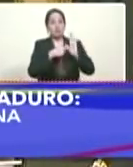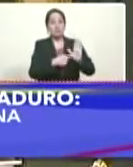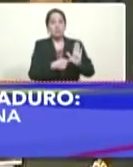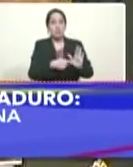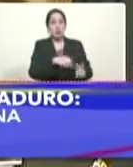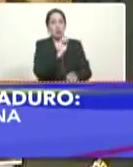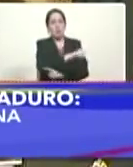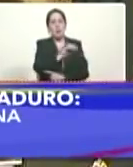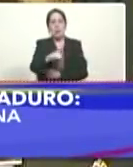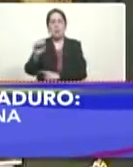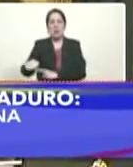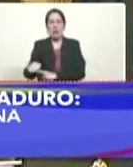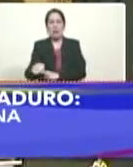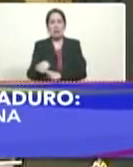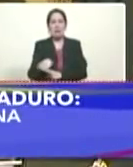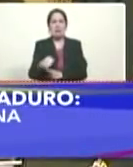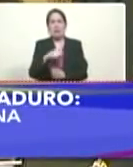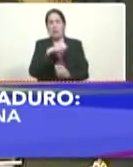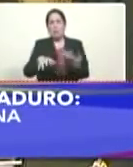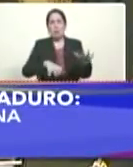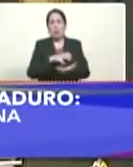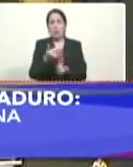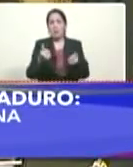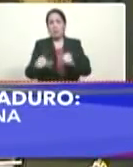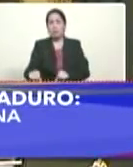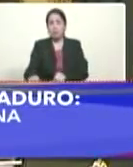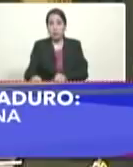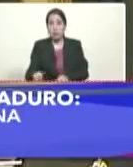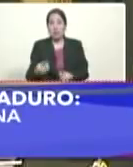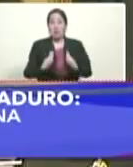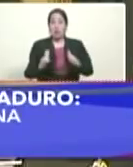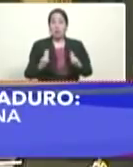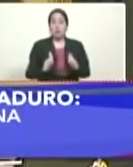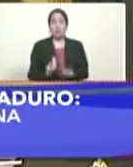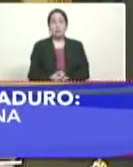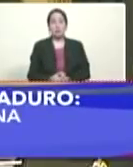terrible coyuntura que nos tocó enfrentar